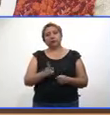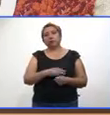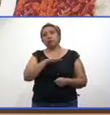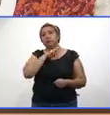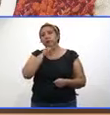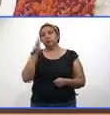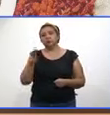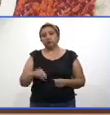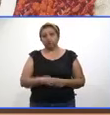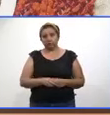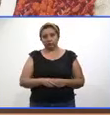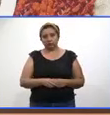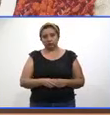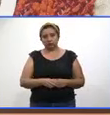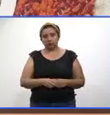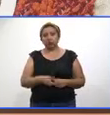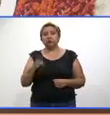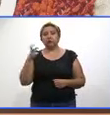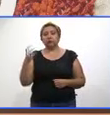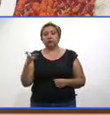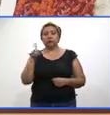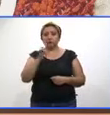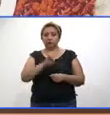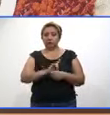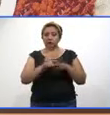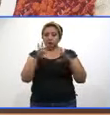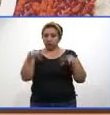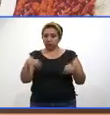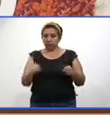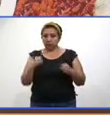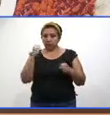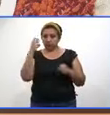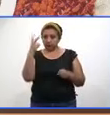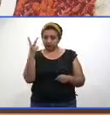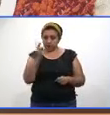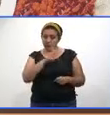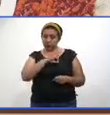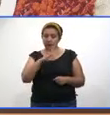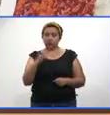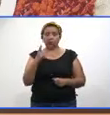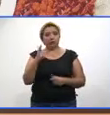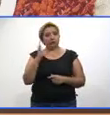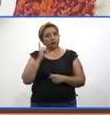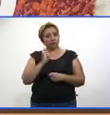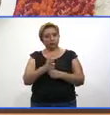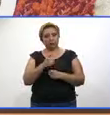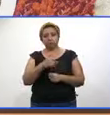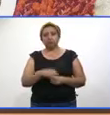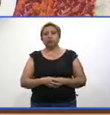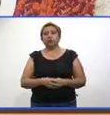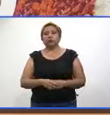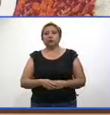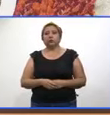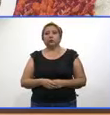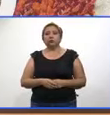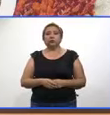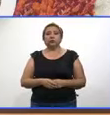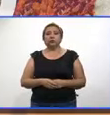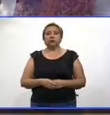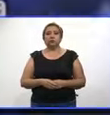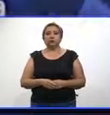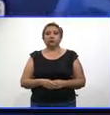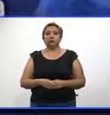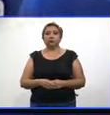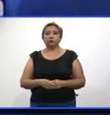homicidio de JDC. Este día se detuvo a 2 posibles involucrados en esta agresión.